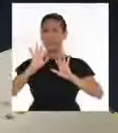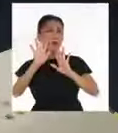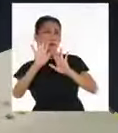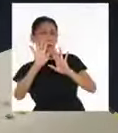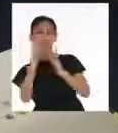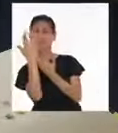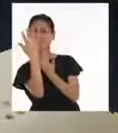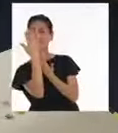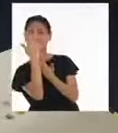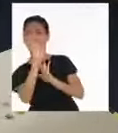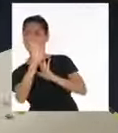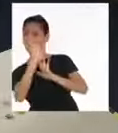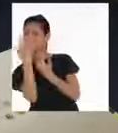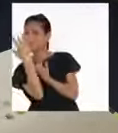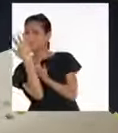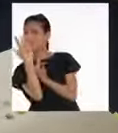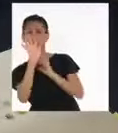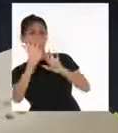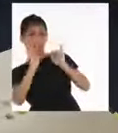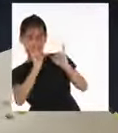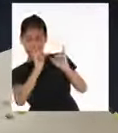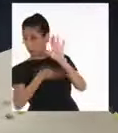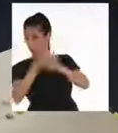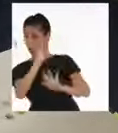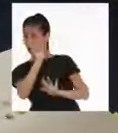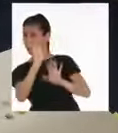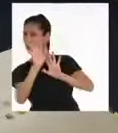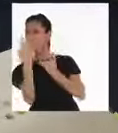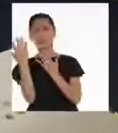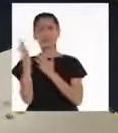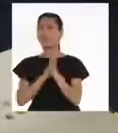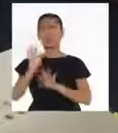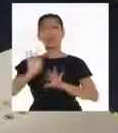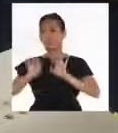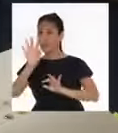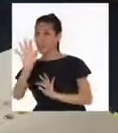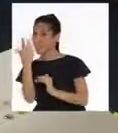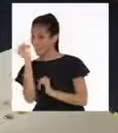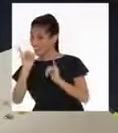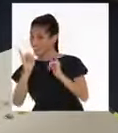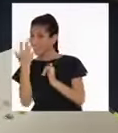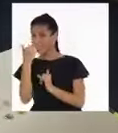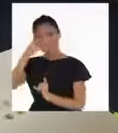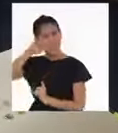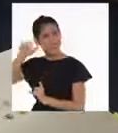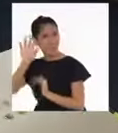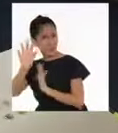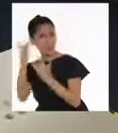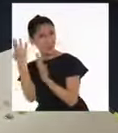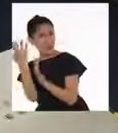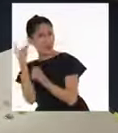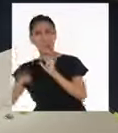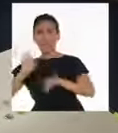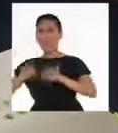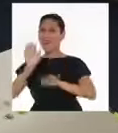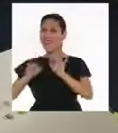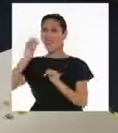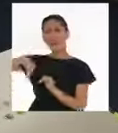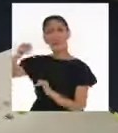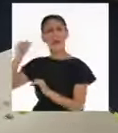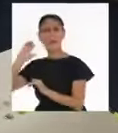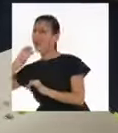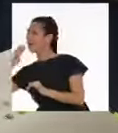vayas a ir! ¡Valentín! ¡Quédate ahí! ¡Ay, quédense ahí, niñas y niños de la red! ¡Ahora recargo a Macabot! ¡Ay!